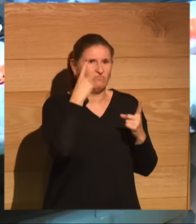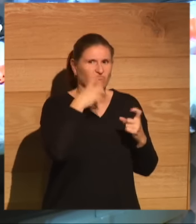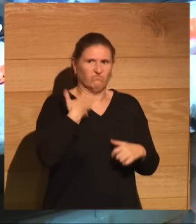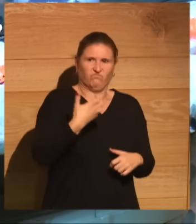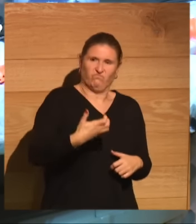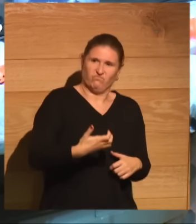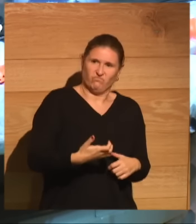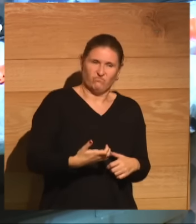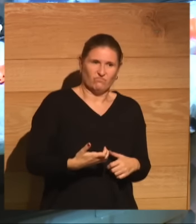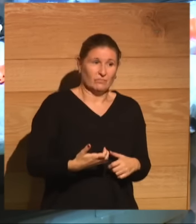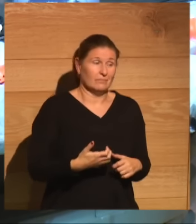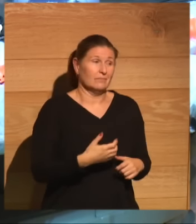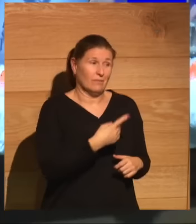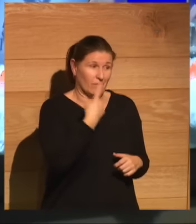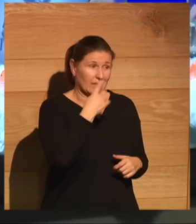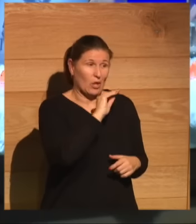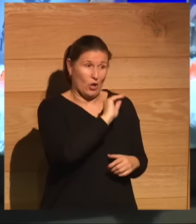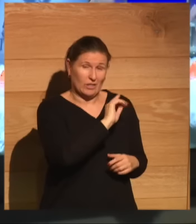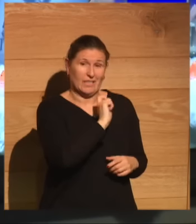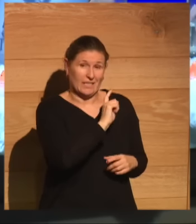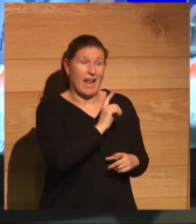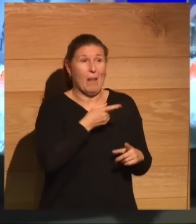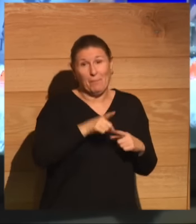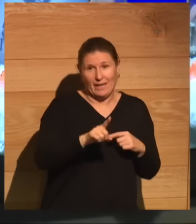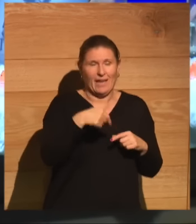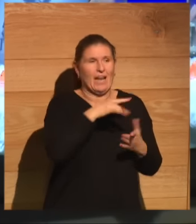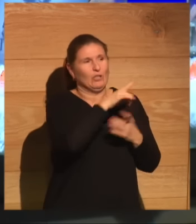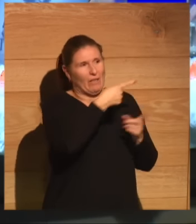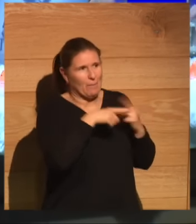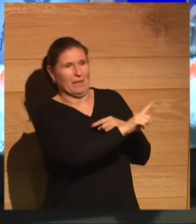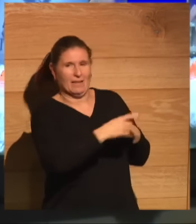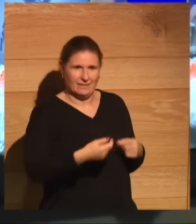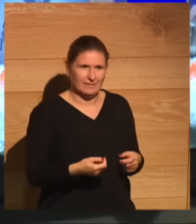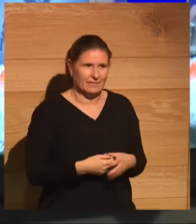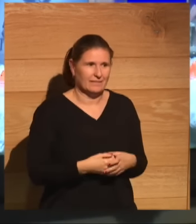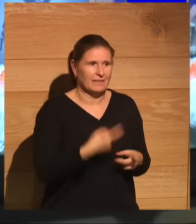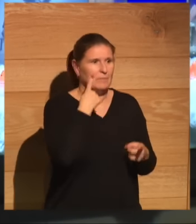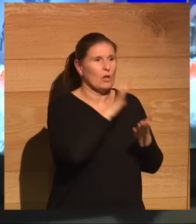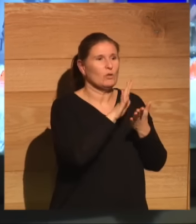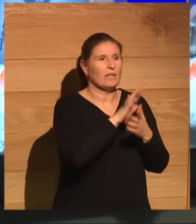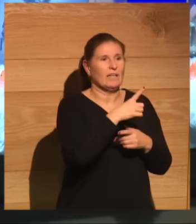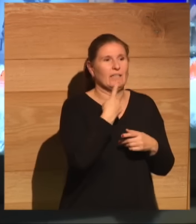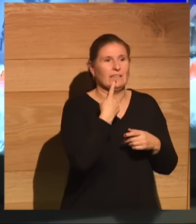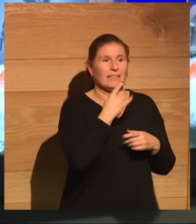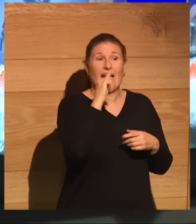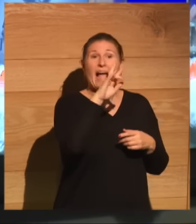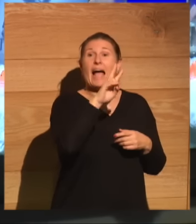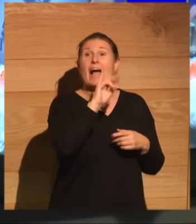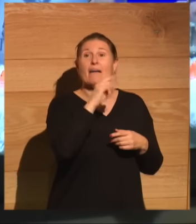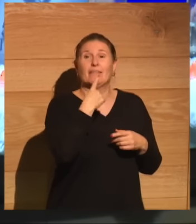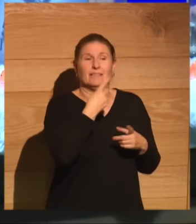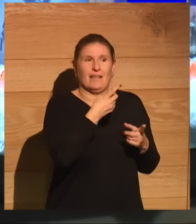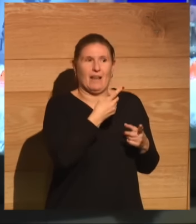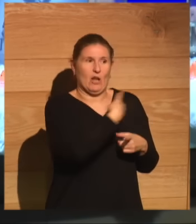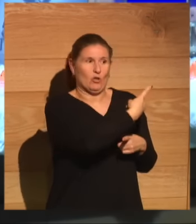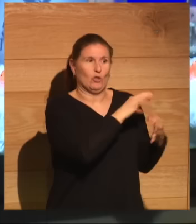genuina. Los dos mejores amigos, vamos a hablar de dinero. Javi. No leo, no te preocupes. Javi se ha juntado muchísimo. Es un